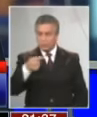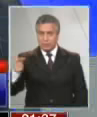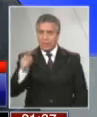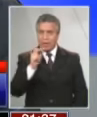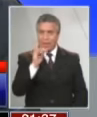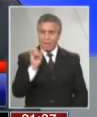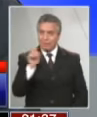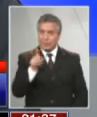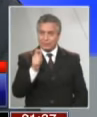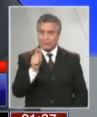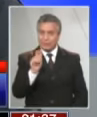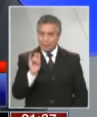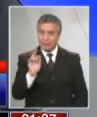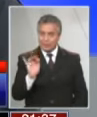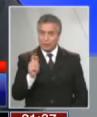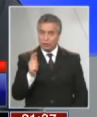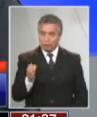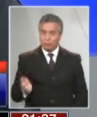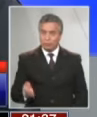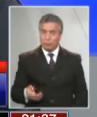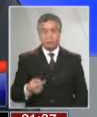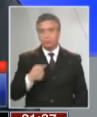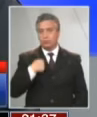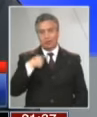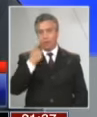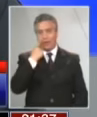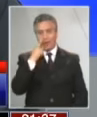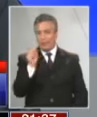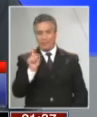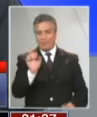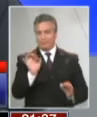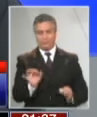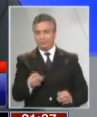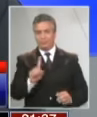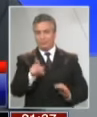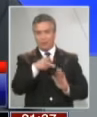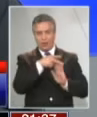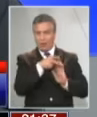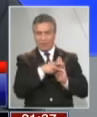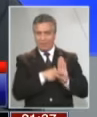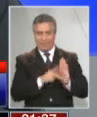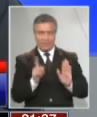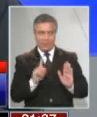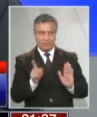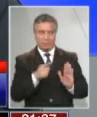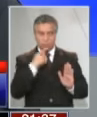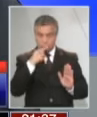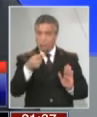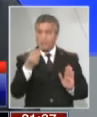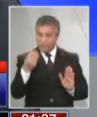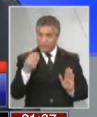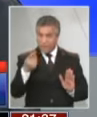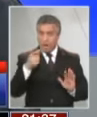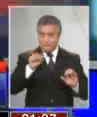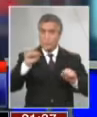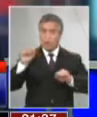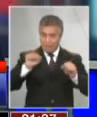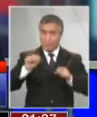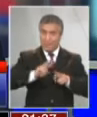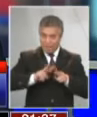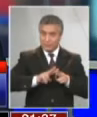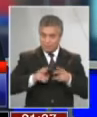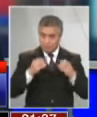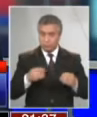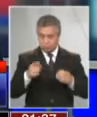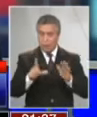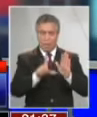distrital? No tengo el conocimiento exacto de la normativa. No le pregunto por la normativa, le pregunto si es correcto políticamente hacerlo, más allá de que